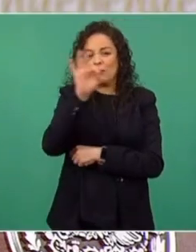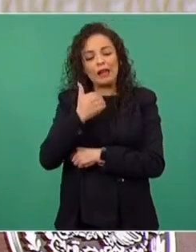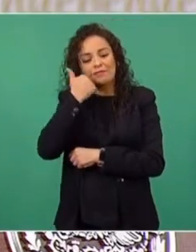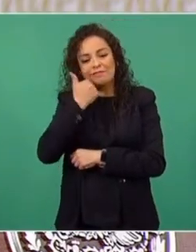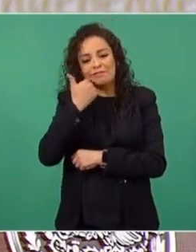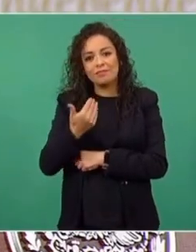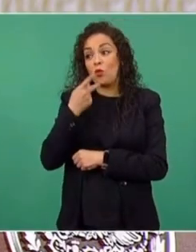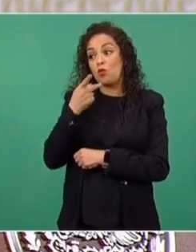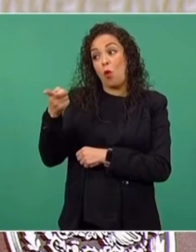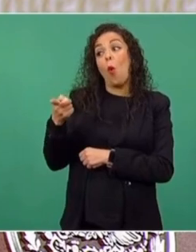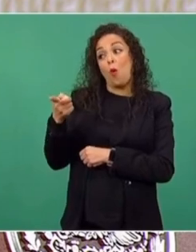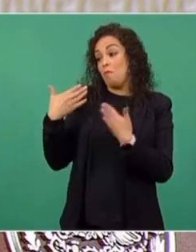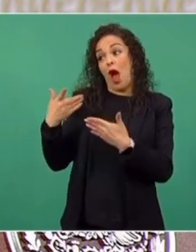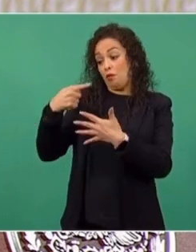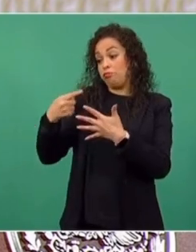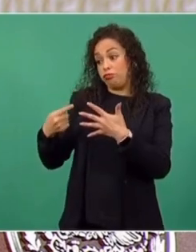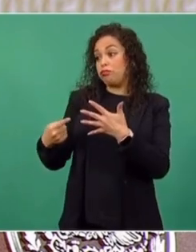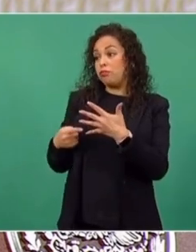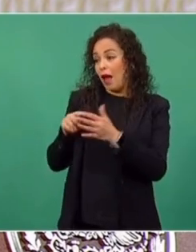adulador.